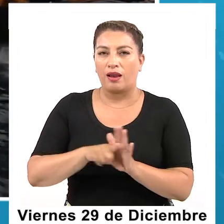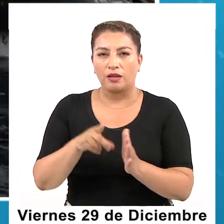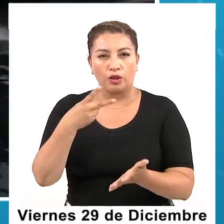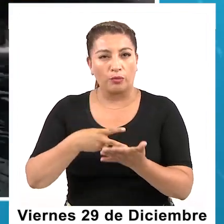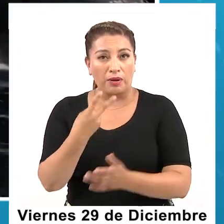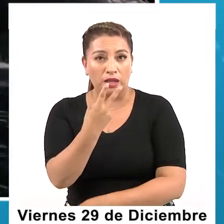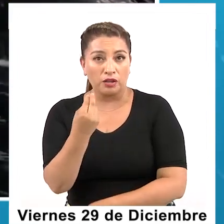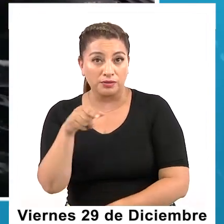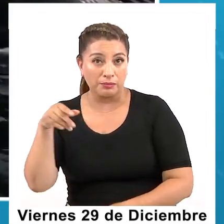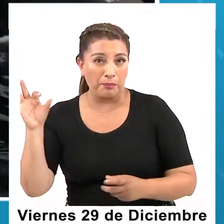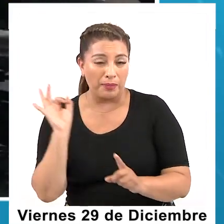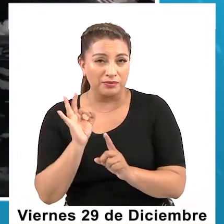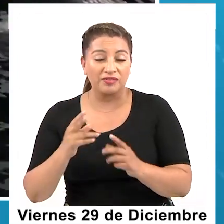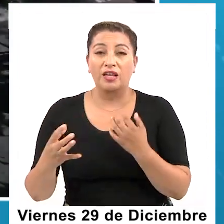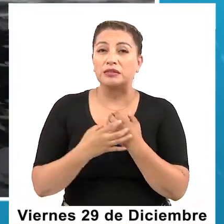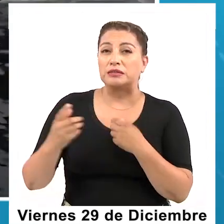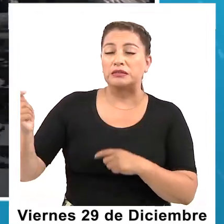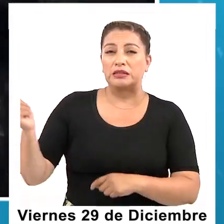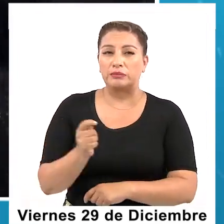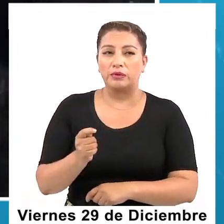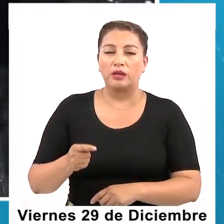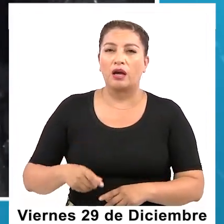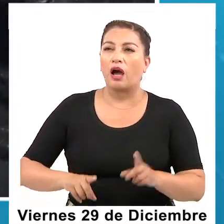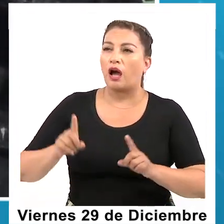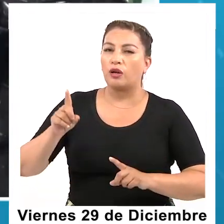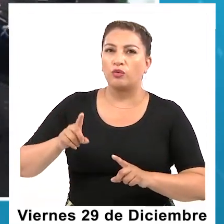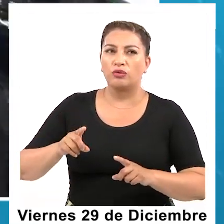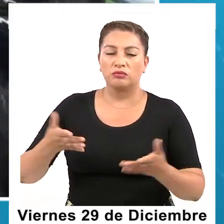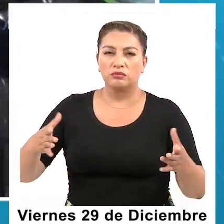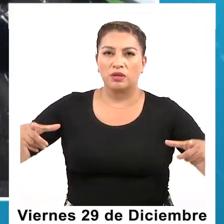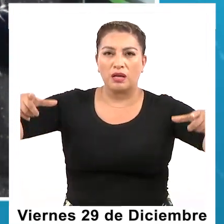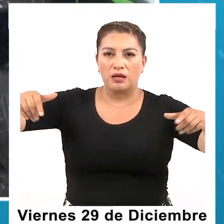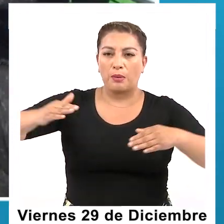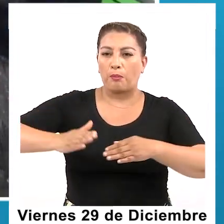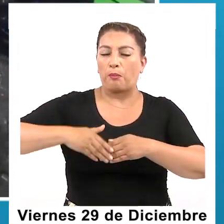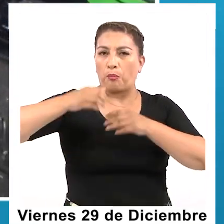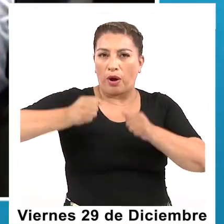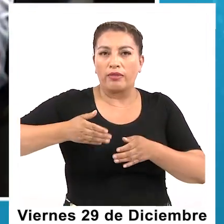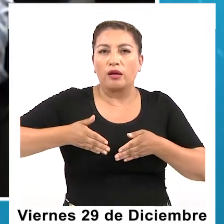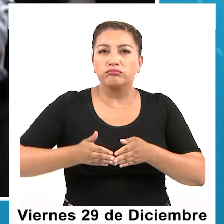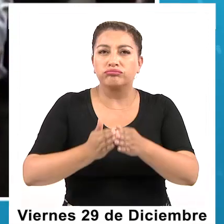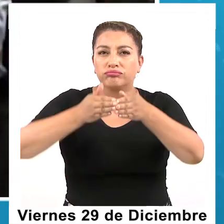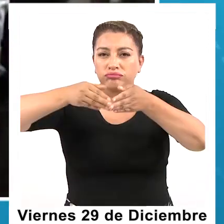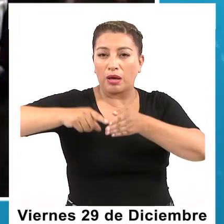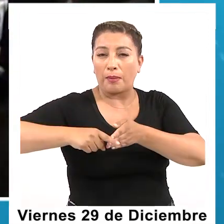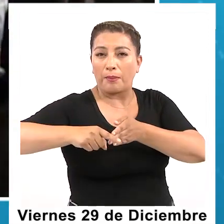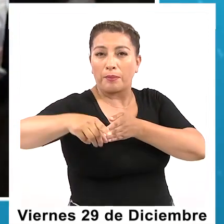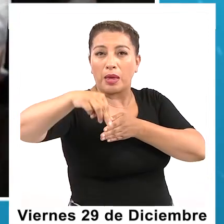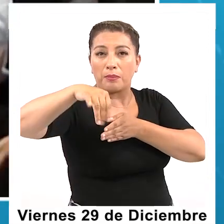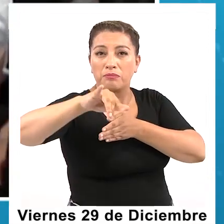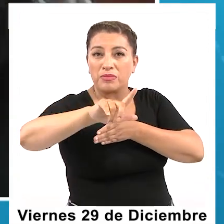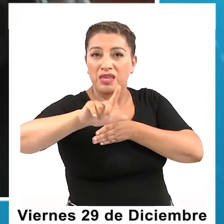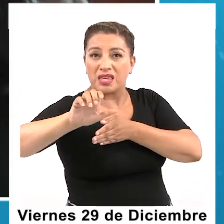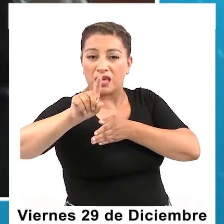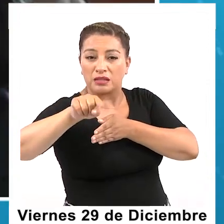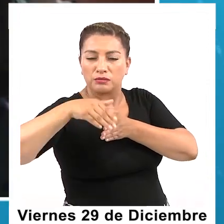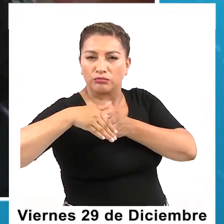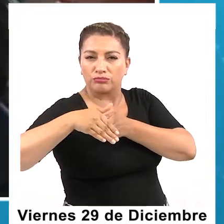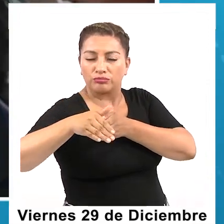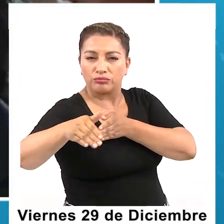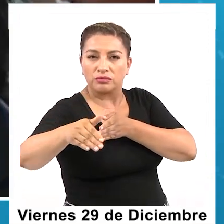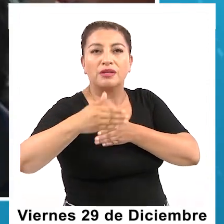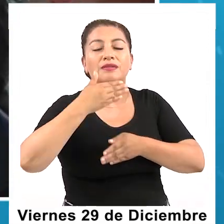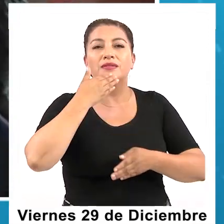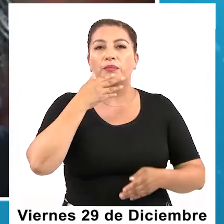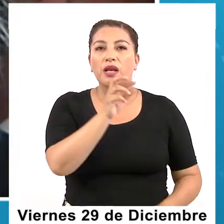de Tarapacá, donde se permitía a la industria perforar las millas que son exclusivas de la pesca artesanal. Vamos a poder, por ejemplo, hablar de